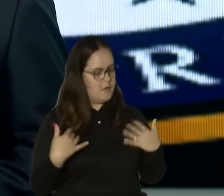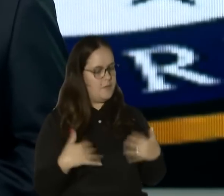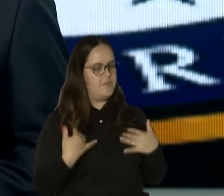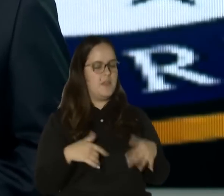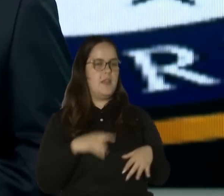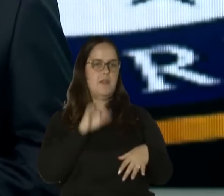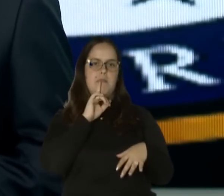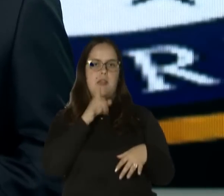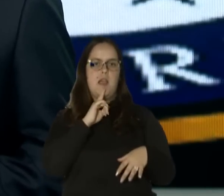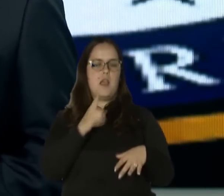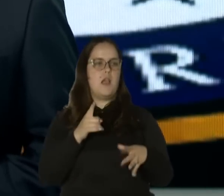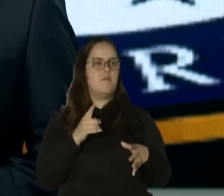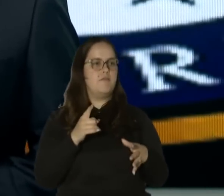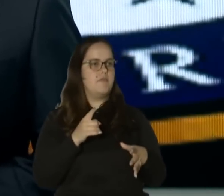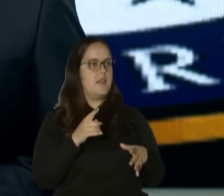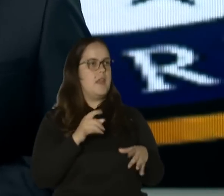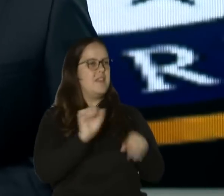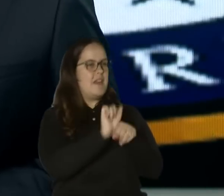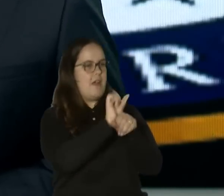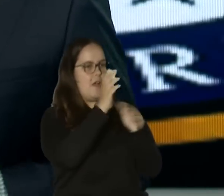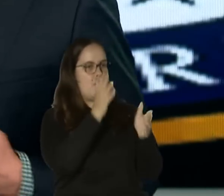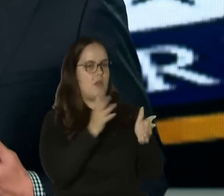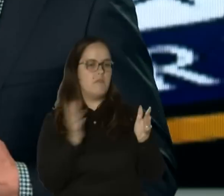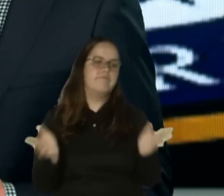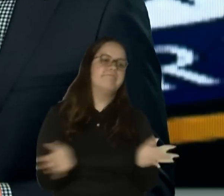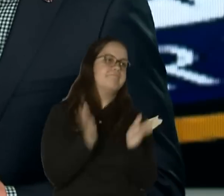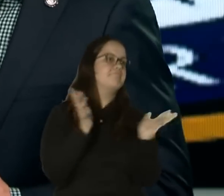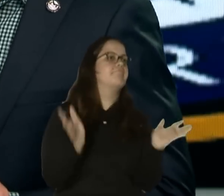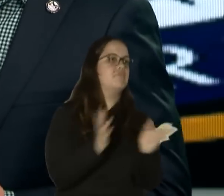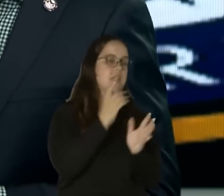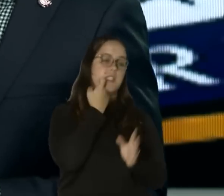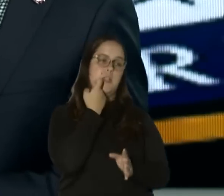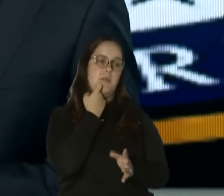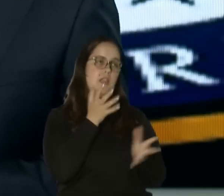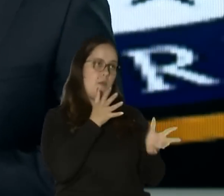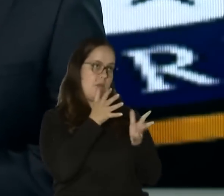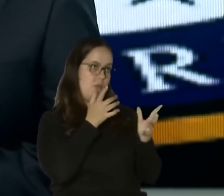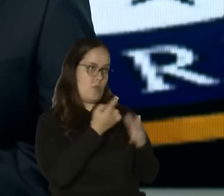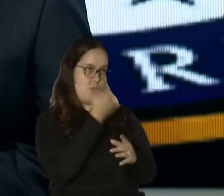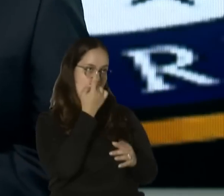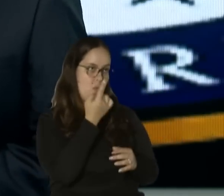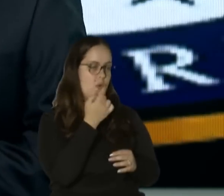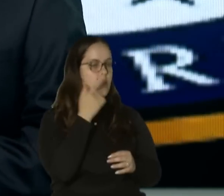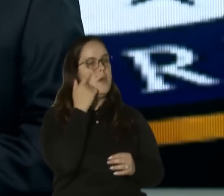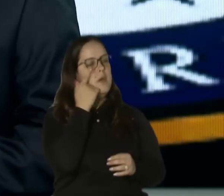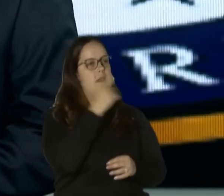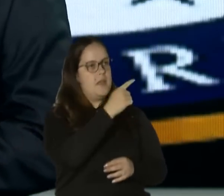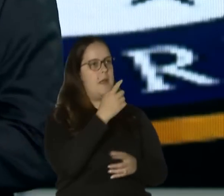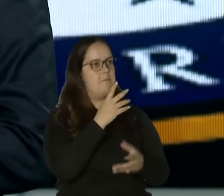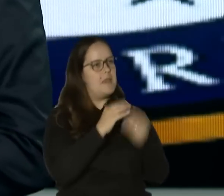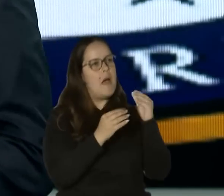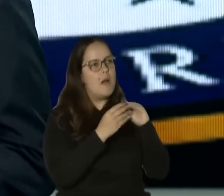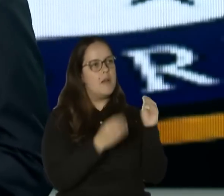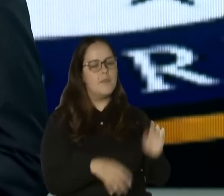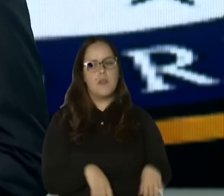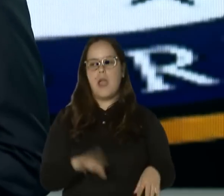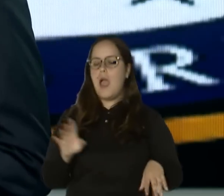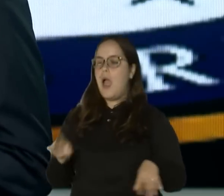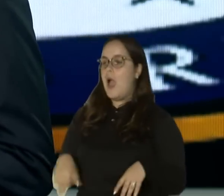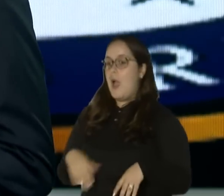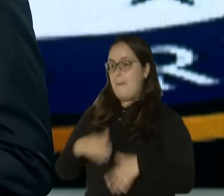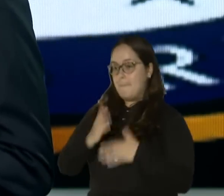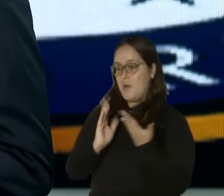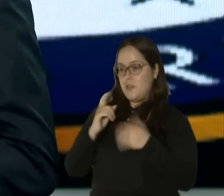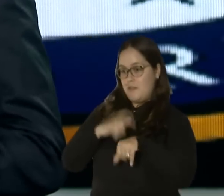los compañeros. Tuve un compañero recientemente que estuve hablando con él y lo que me menciona es, ya yo no tengo que hacer part times.